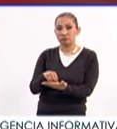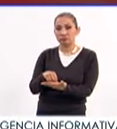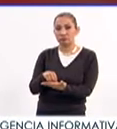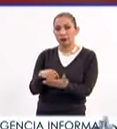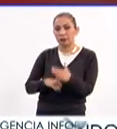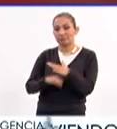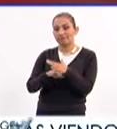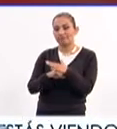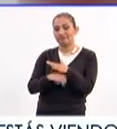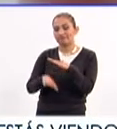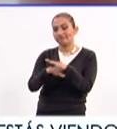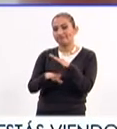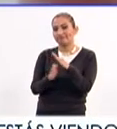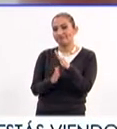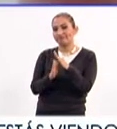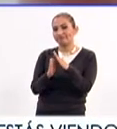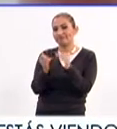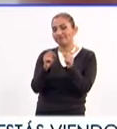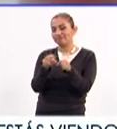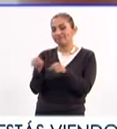como tronco común. Entonces,